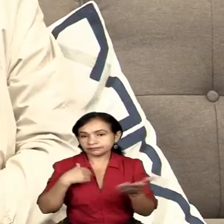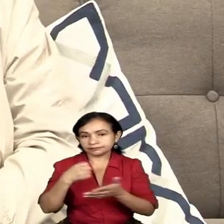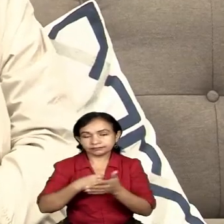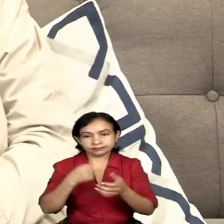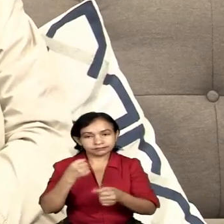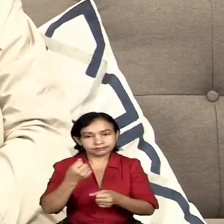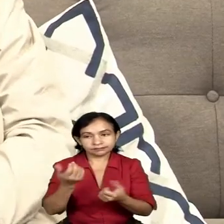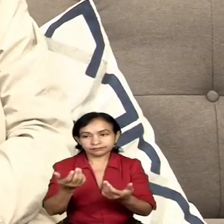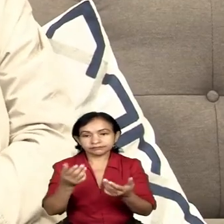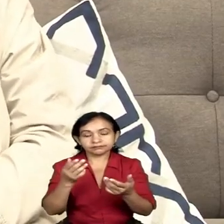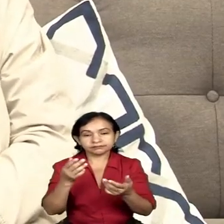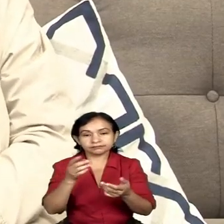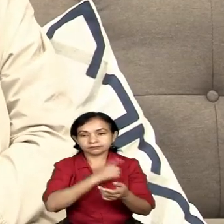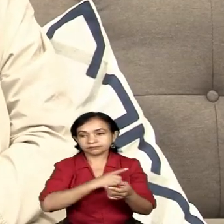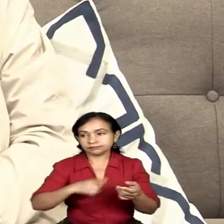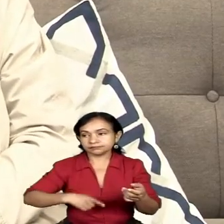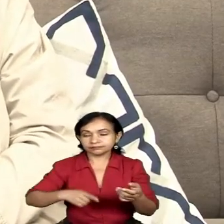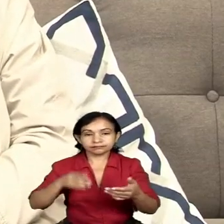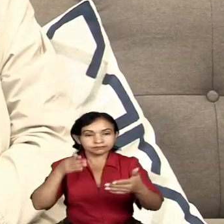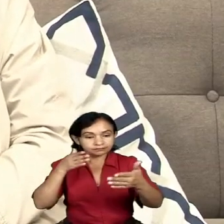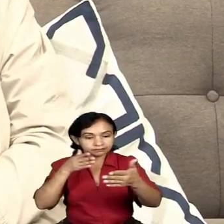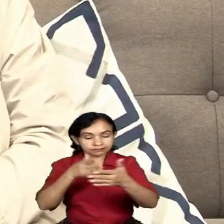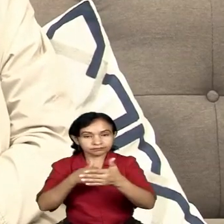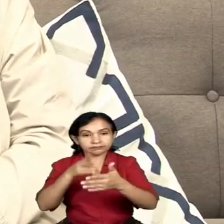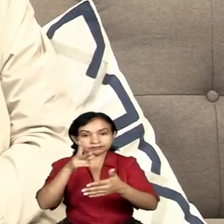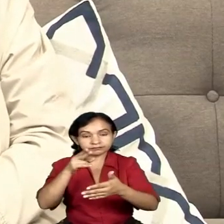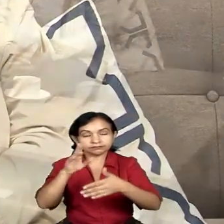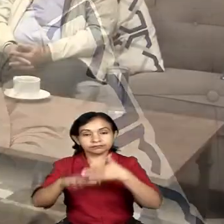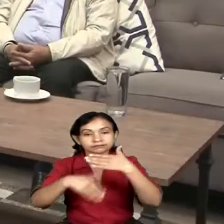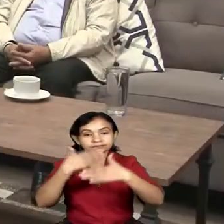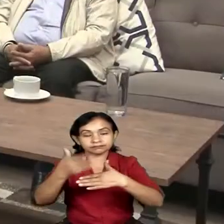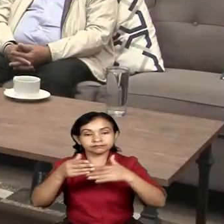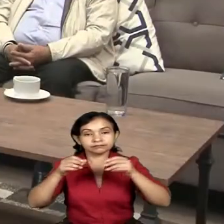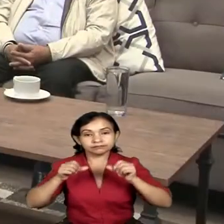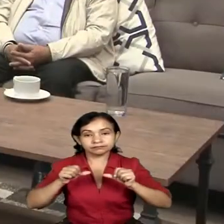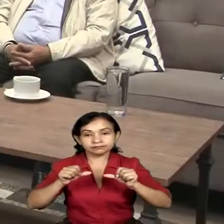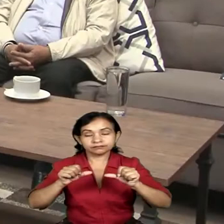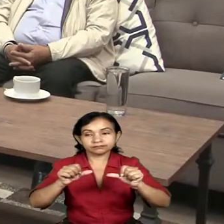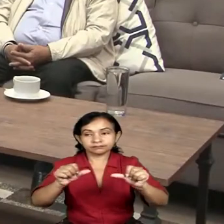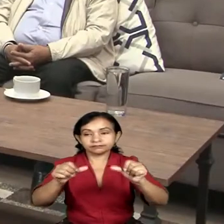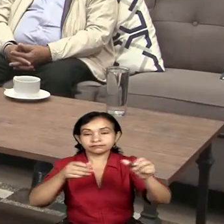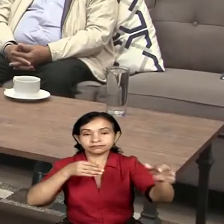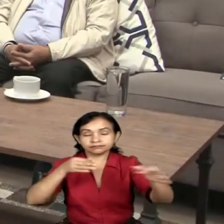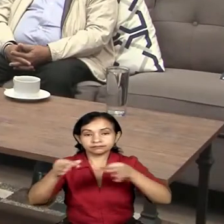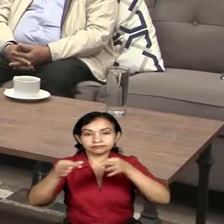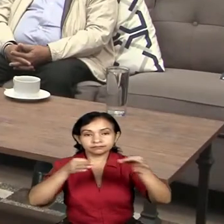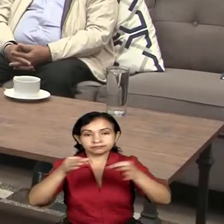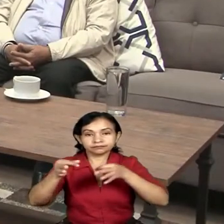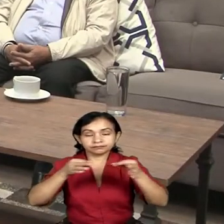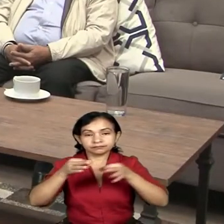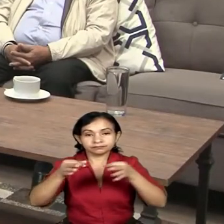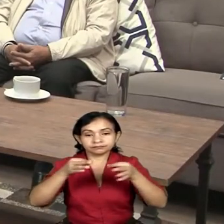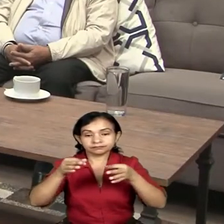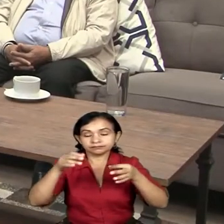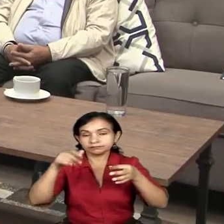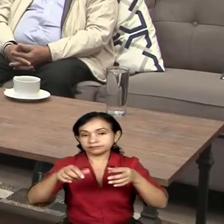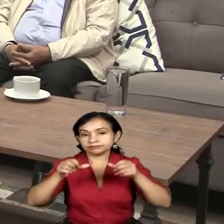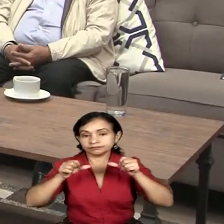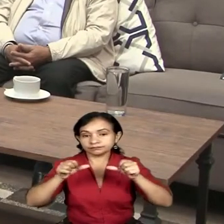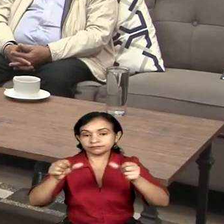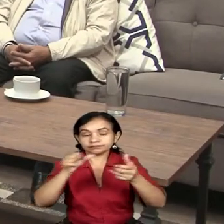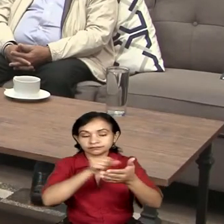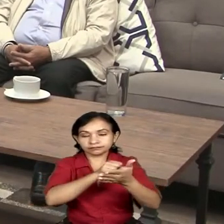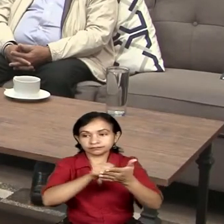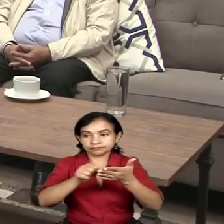de eso. Diputado, tenemos que hacer una pausa. Pero al volver quiero que nos continúe explicando, porque la vigencia de esa